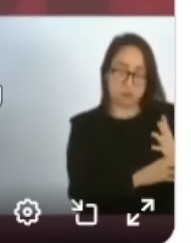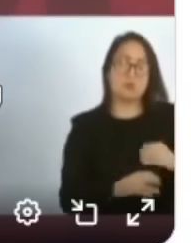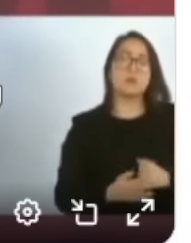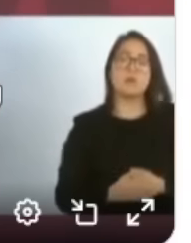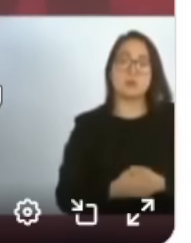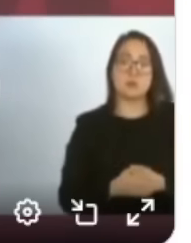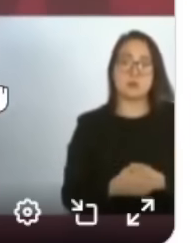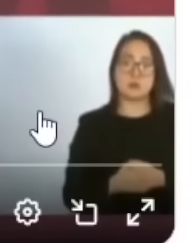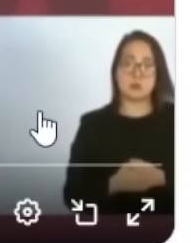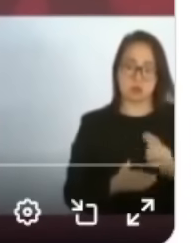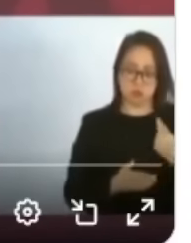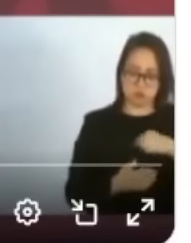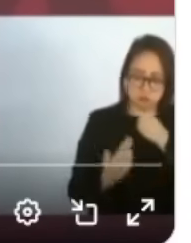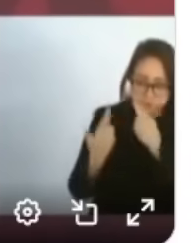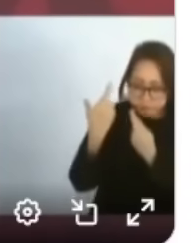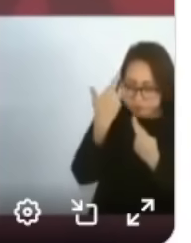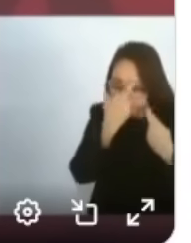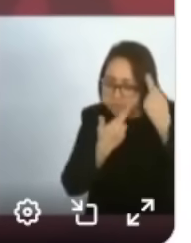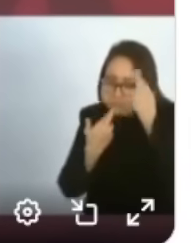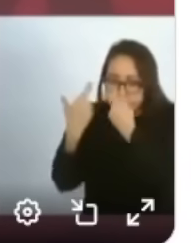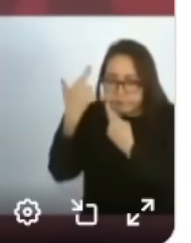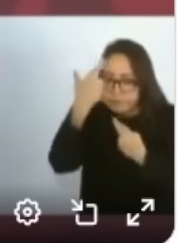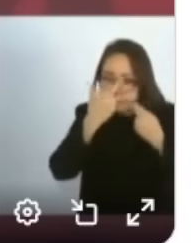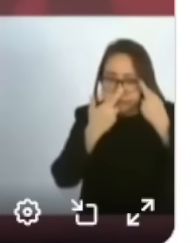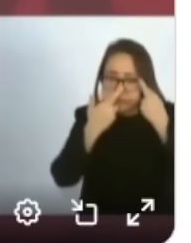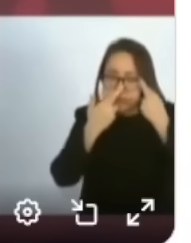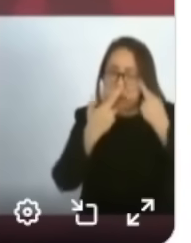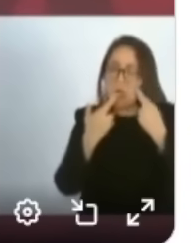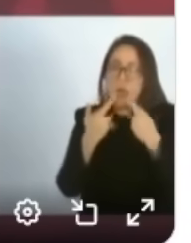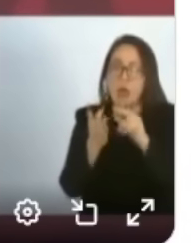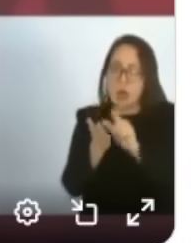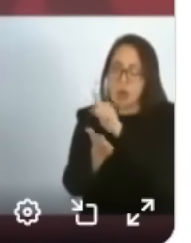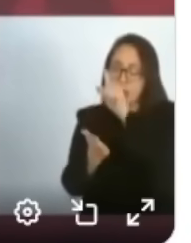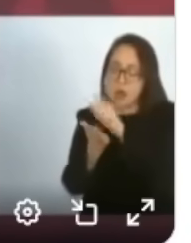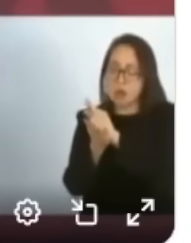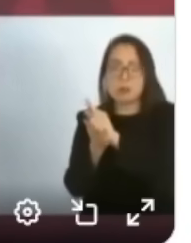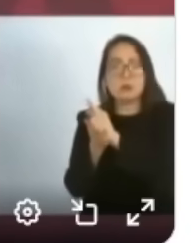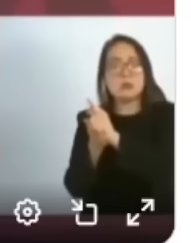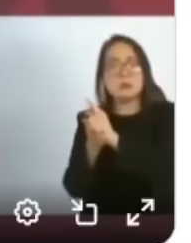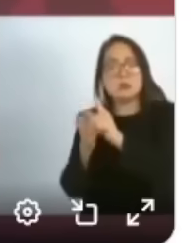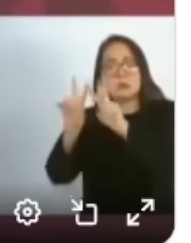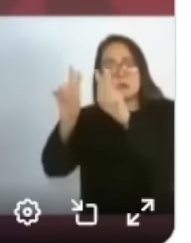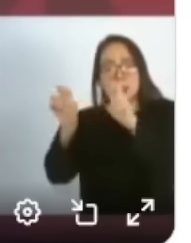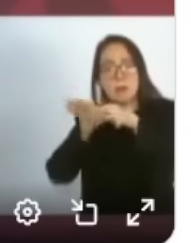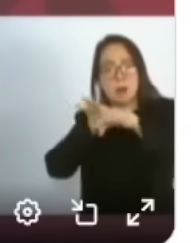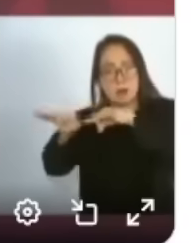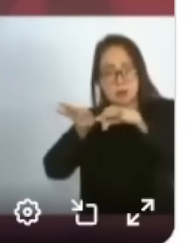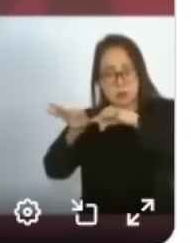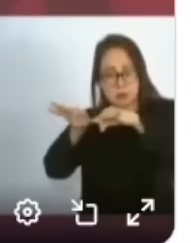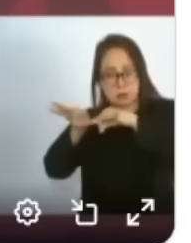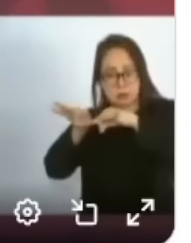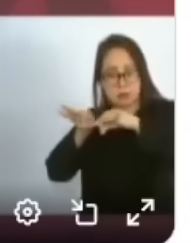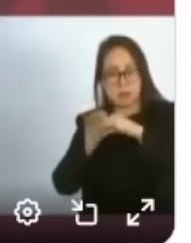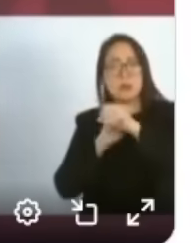la contrarreforma laboral de Cedillo la de las